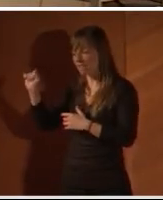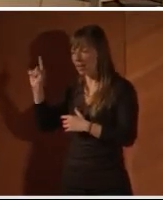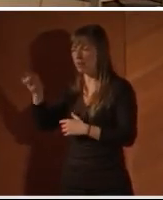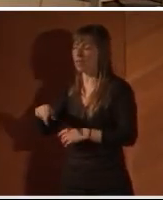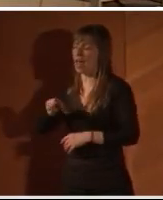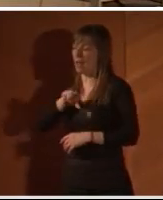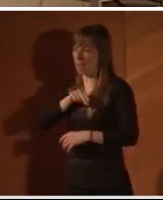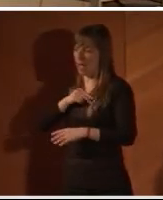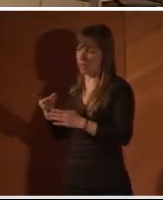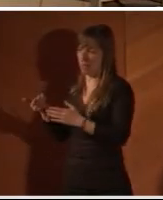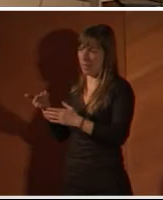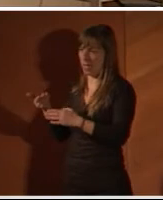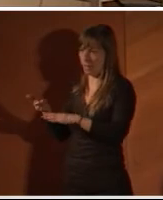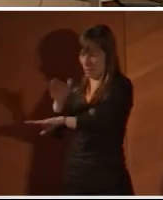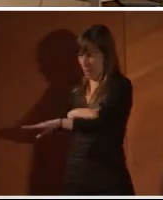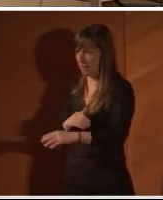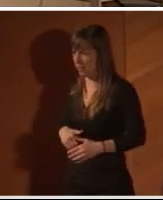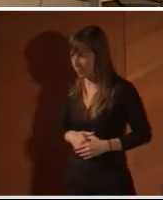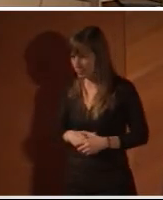Ayuntamiento de Palma.